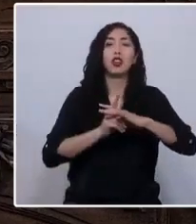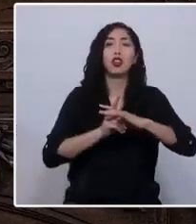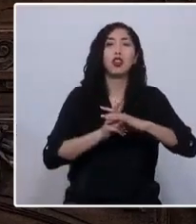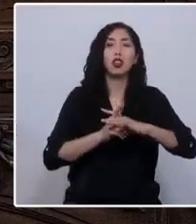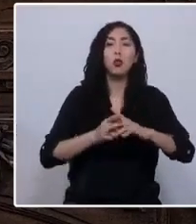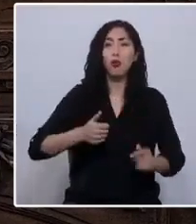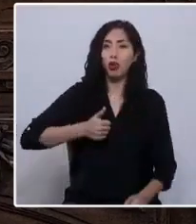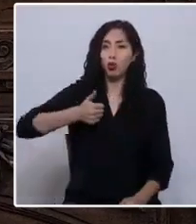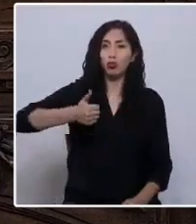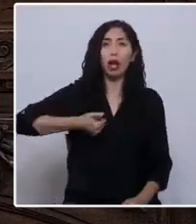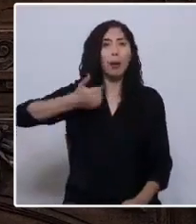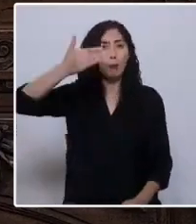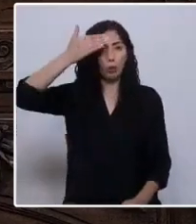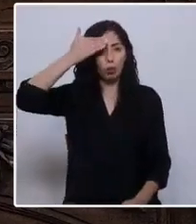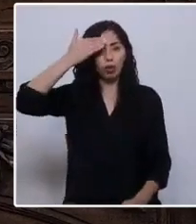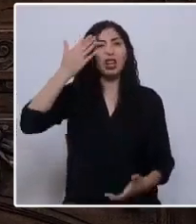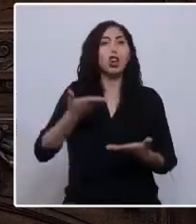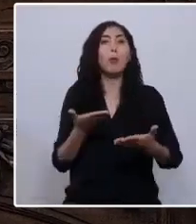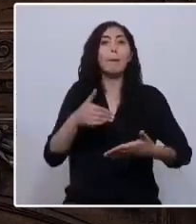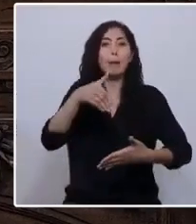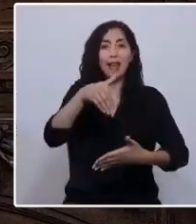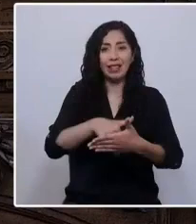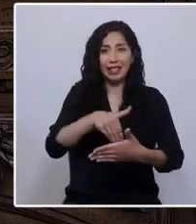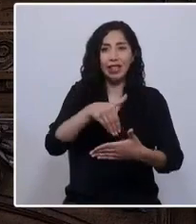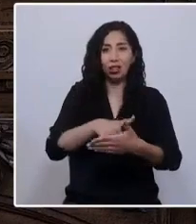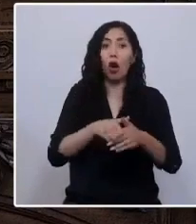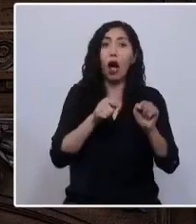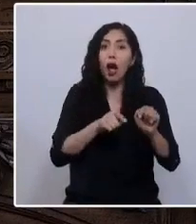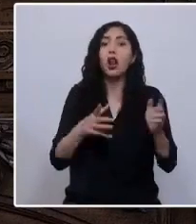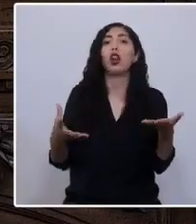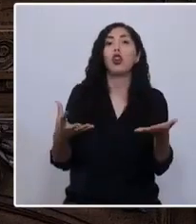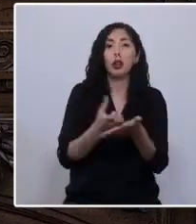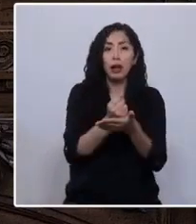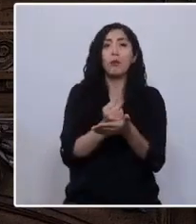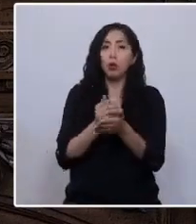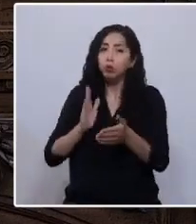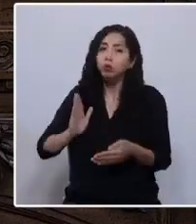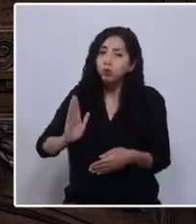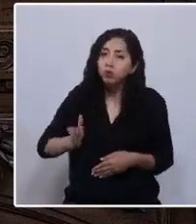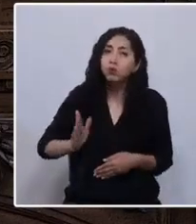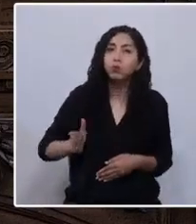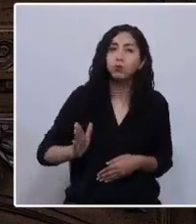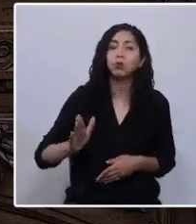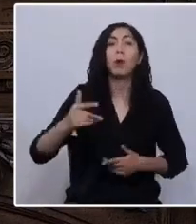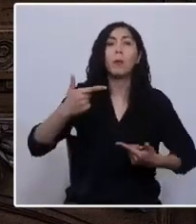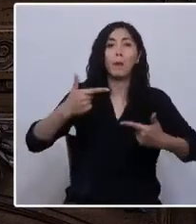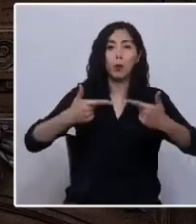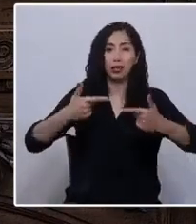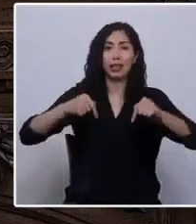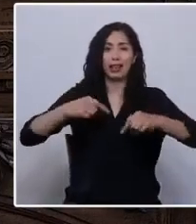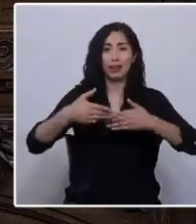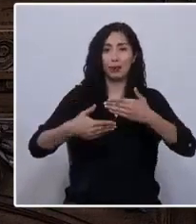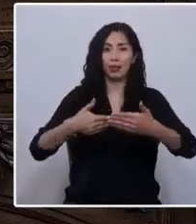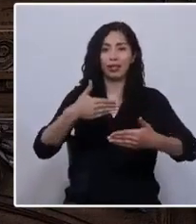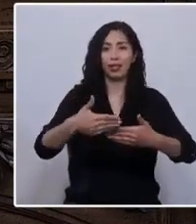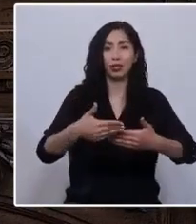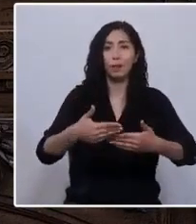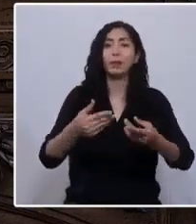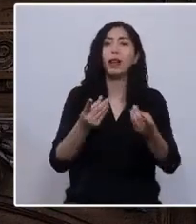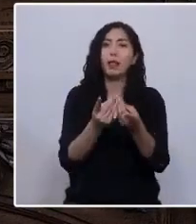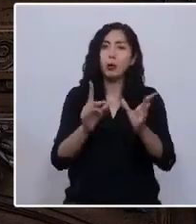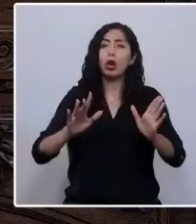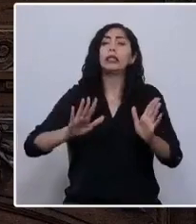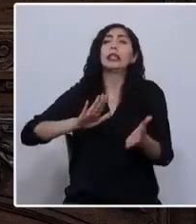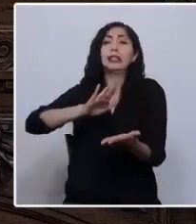voluntad popular mediante plebiscitos sólo así lograremos darle continuidad política a este proceso con una democracia sana